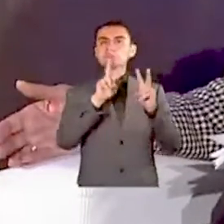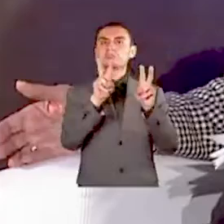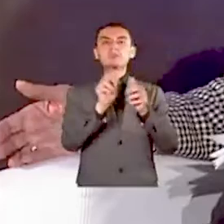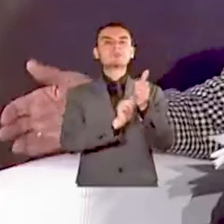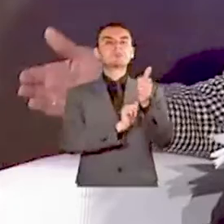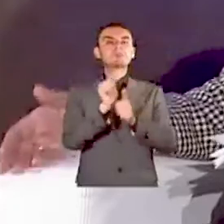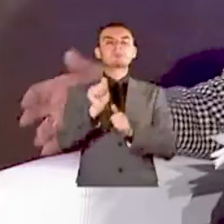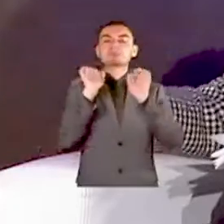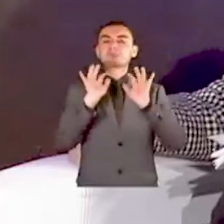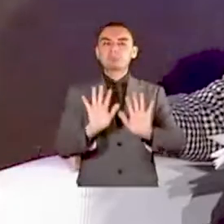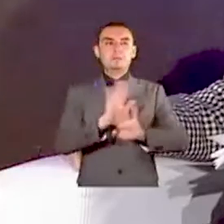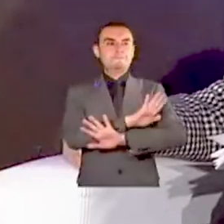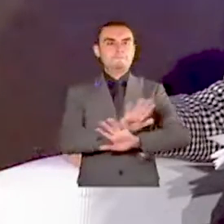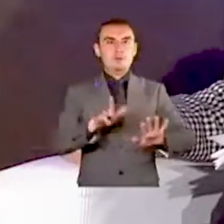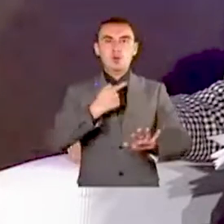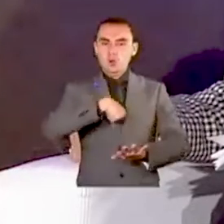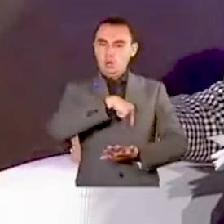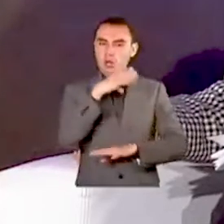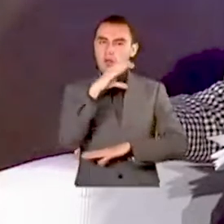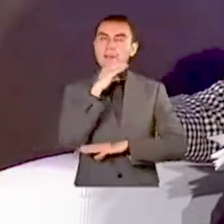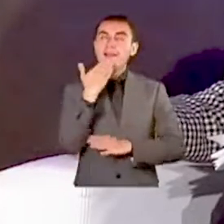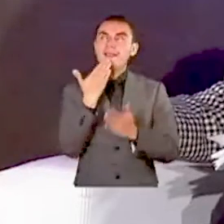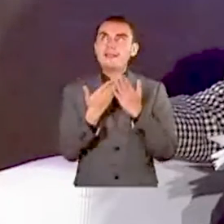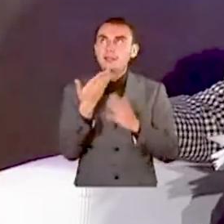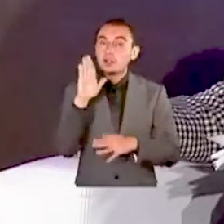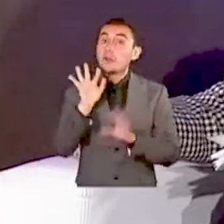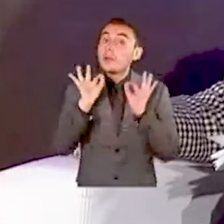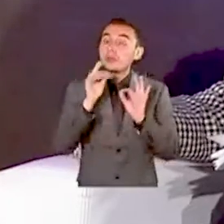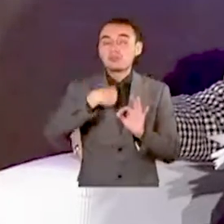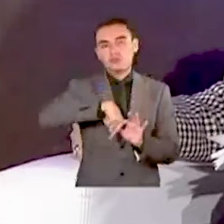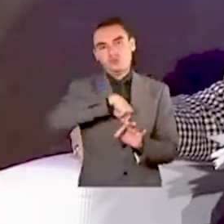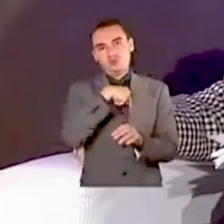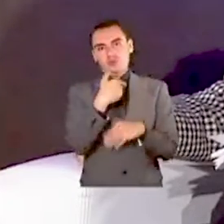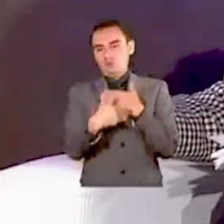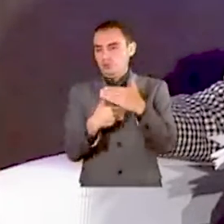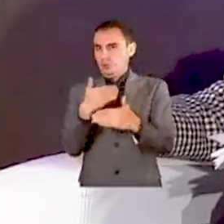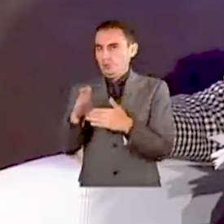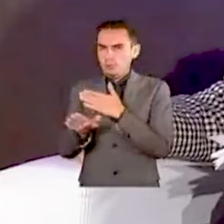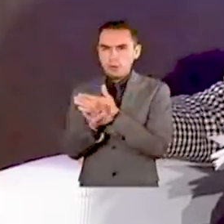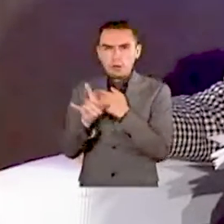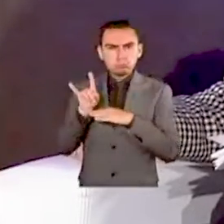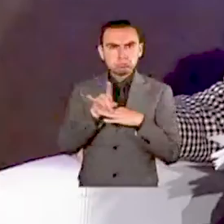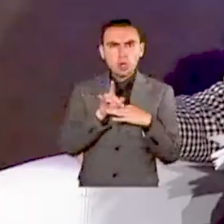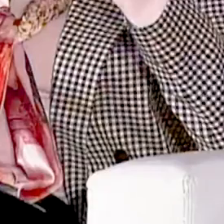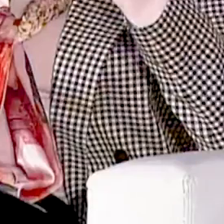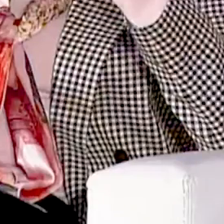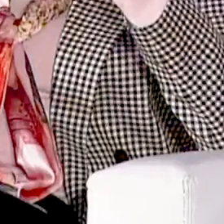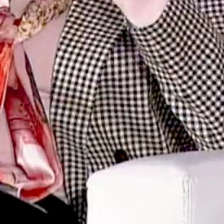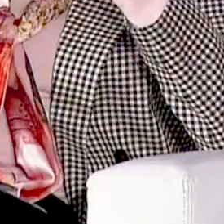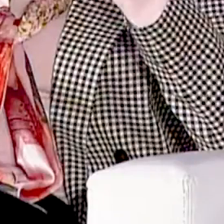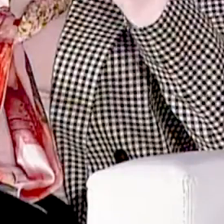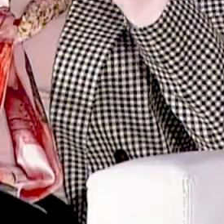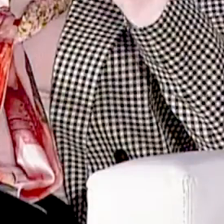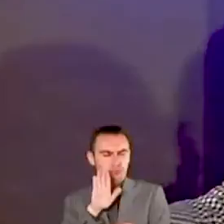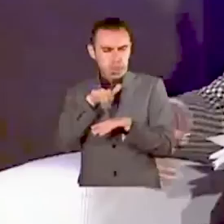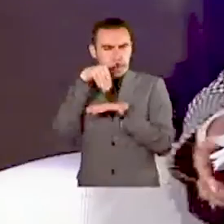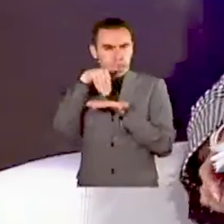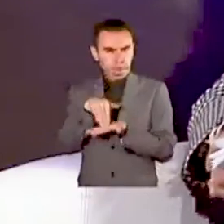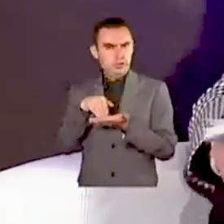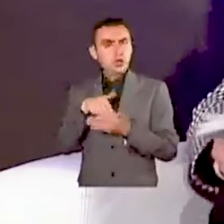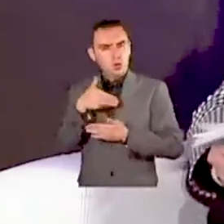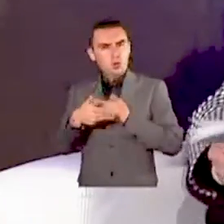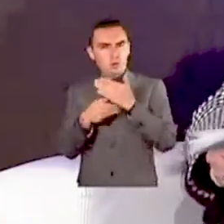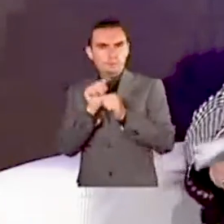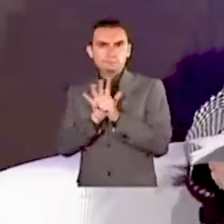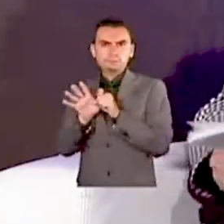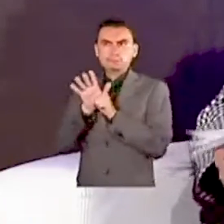Colombia. Gracias a Dios, pero seguimos con la vigilancia, señora procuradora, para que no volvamos a caer en lo que